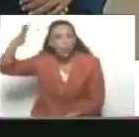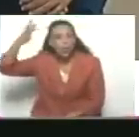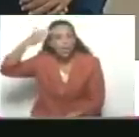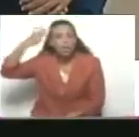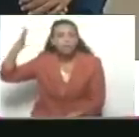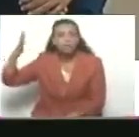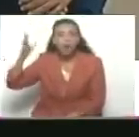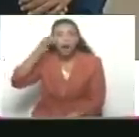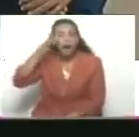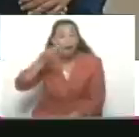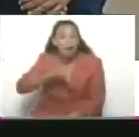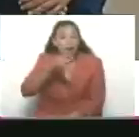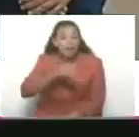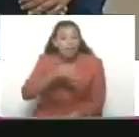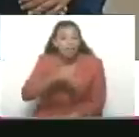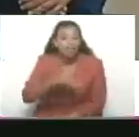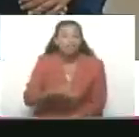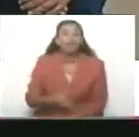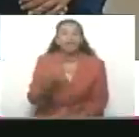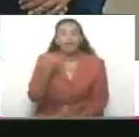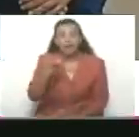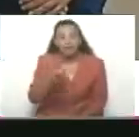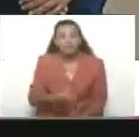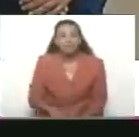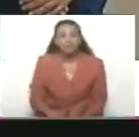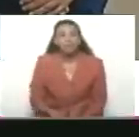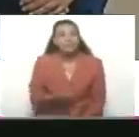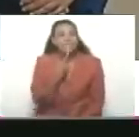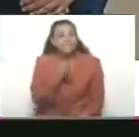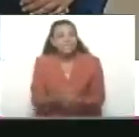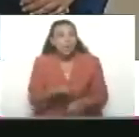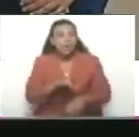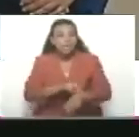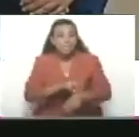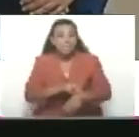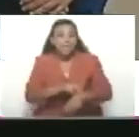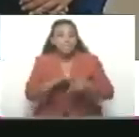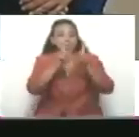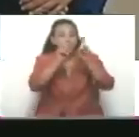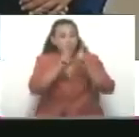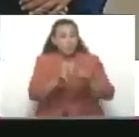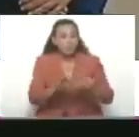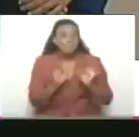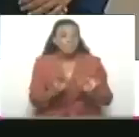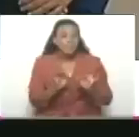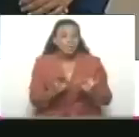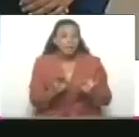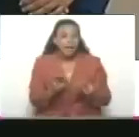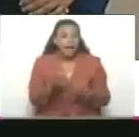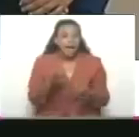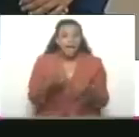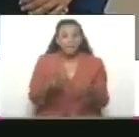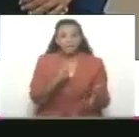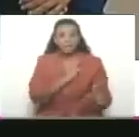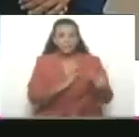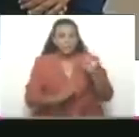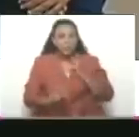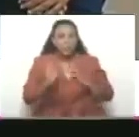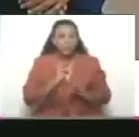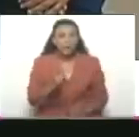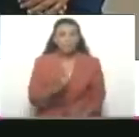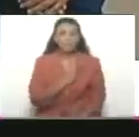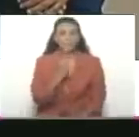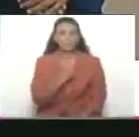que hoy el día tenemos eh decirles que soy médico integral comunitaria especialista en epidemiología